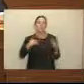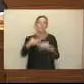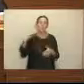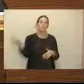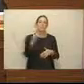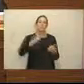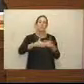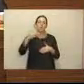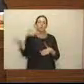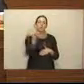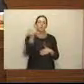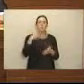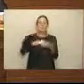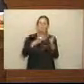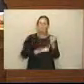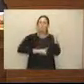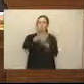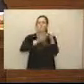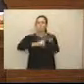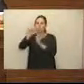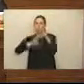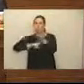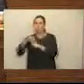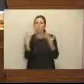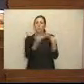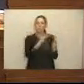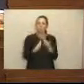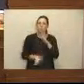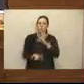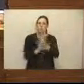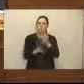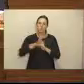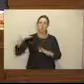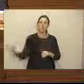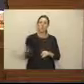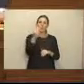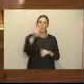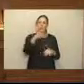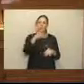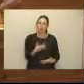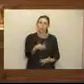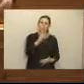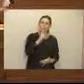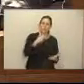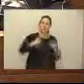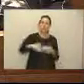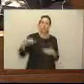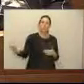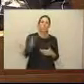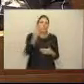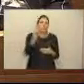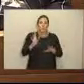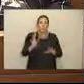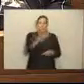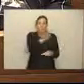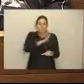que vamos a desarrollar no sé cuántos planes y que seguiremos y que la senda del futuro es mucho mejor que la del presente. Y mientras tanto, vuelvo a decirle, la cifra,